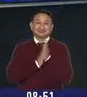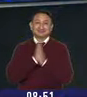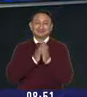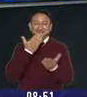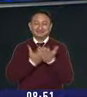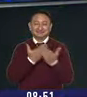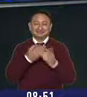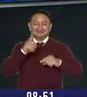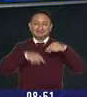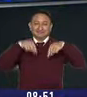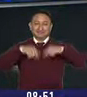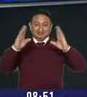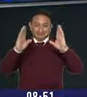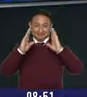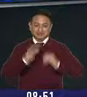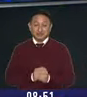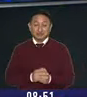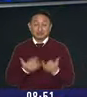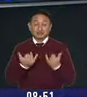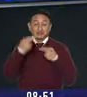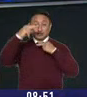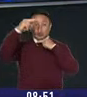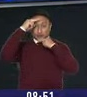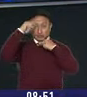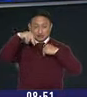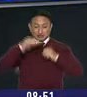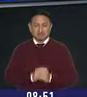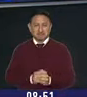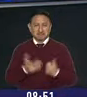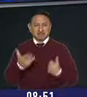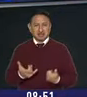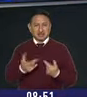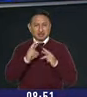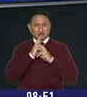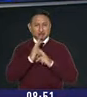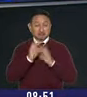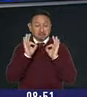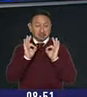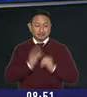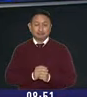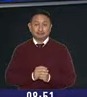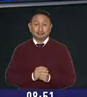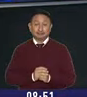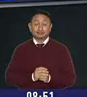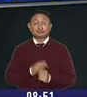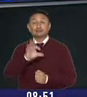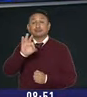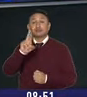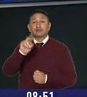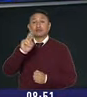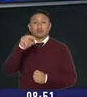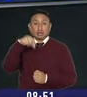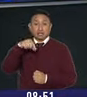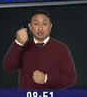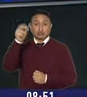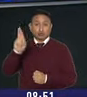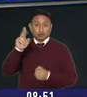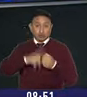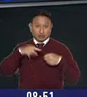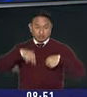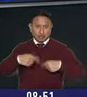Gracias, amigos, por su sintonía. Este es un noticiero indiscutiblemente de resultados. En el sector de la Ferroviaria Baja, al sur de Quito, se